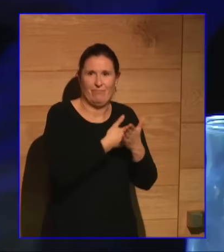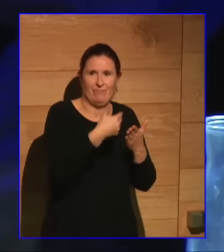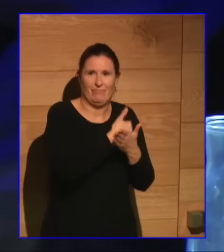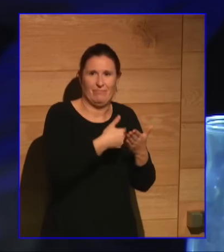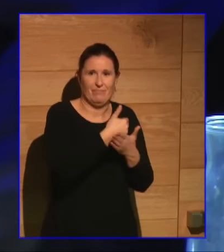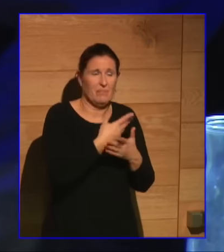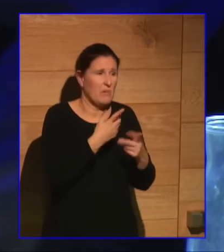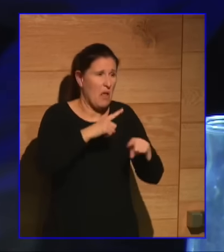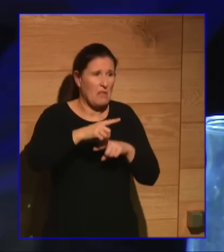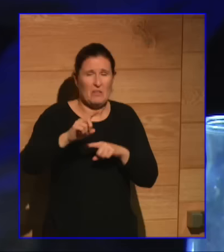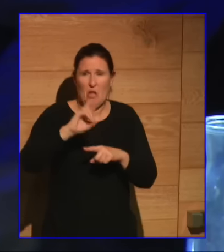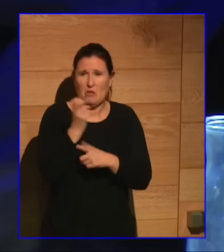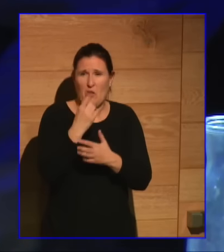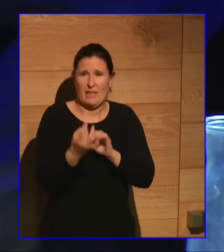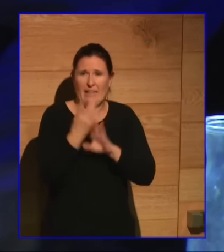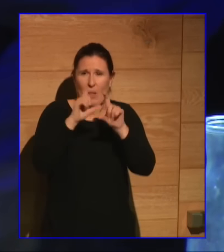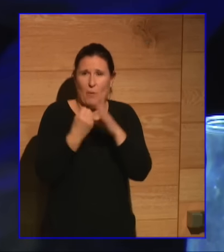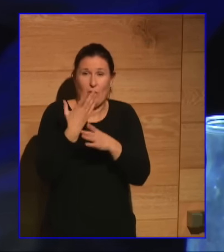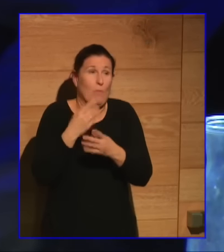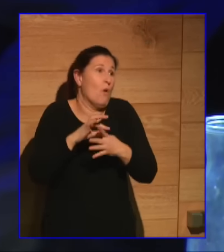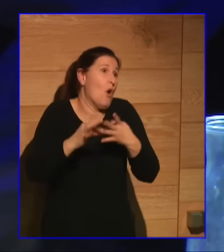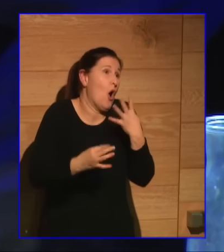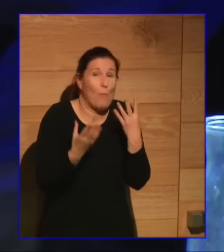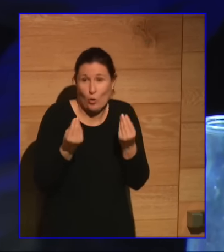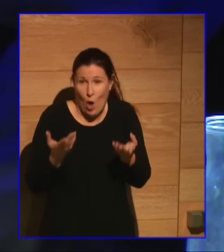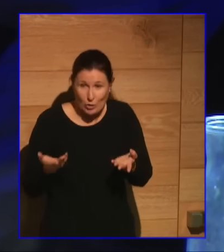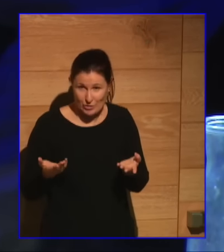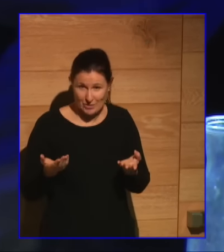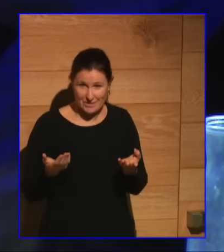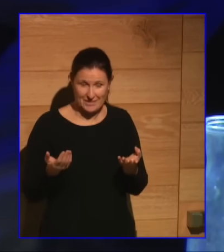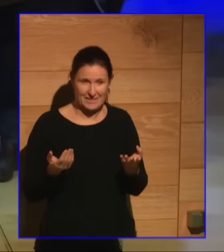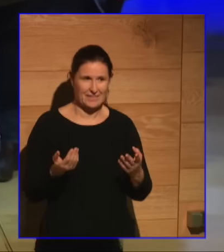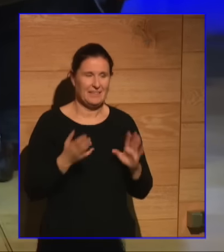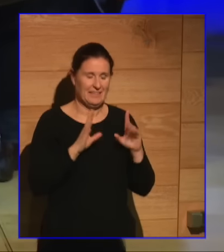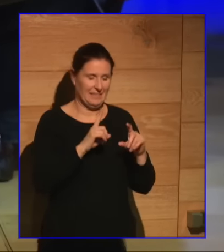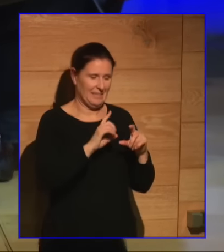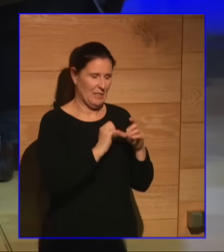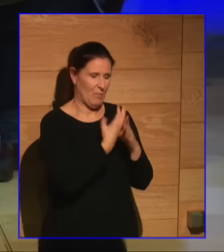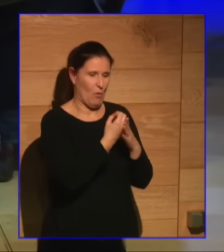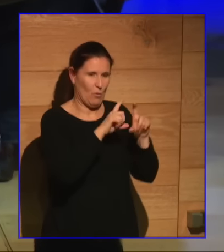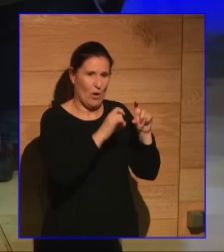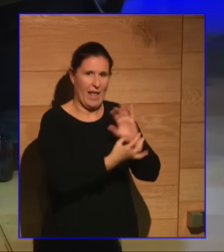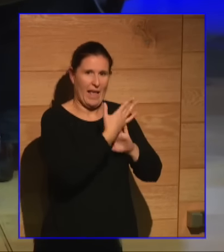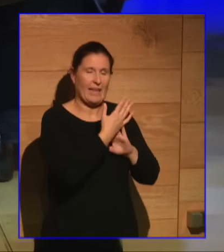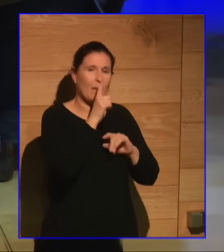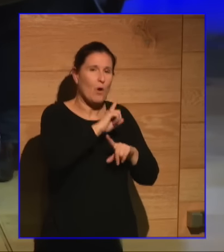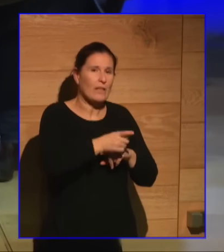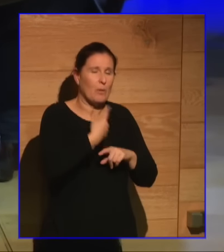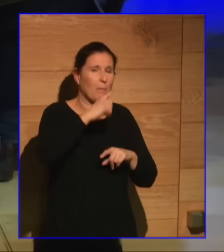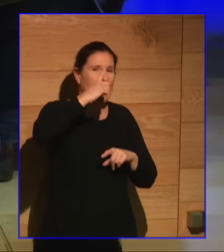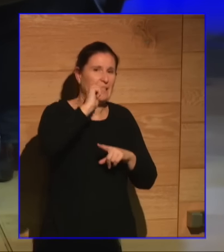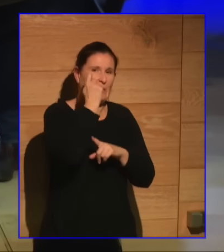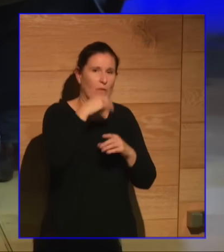no ha creado una productora? Y probablemente, y es el director, o sea, la productora creada por un director más exitosa de la historia del